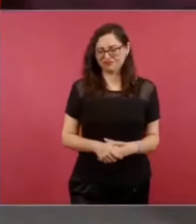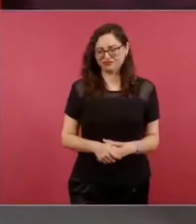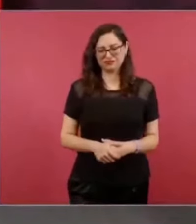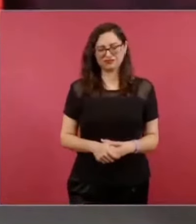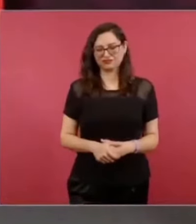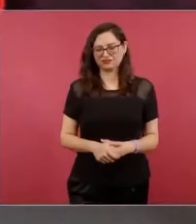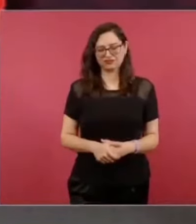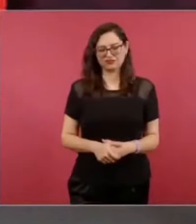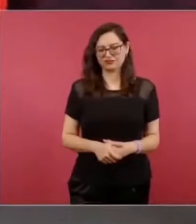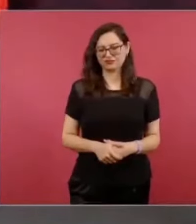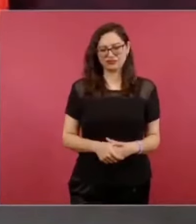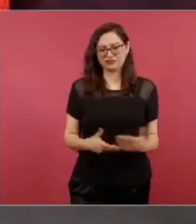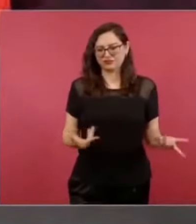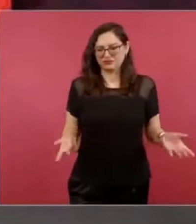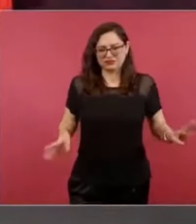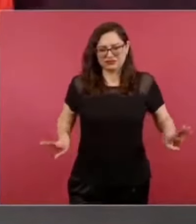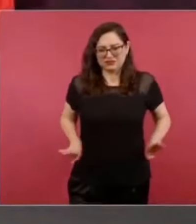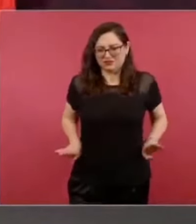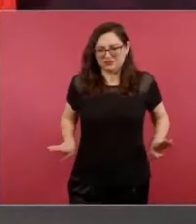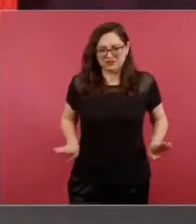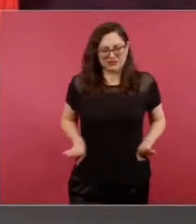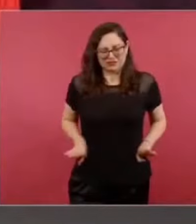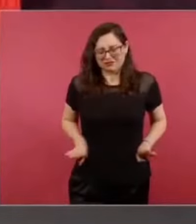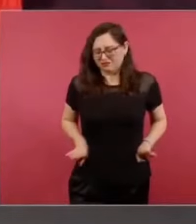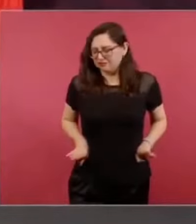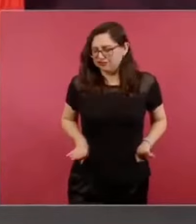un acto de prepotencia